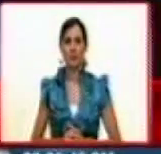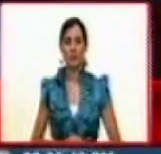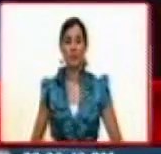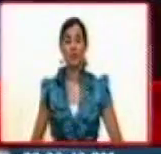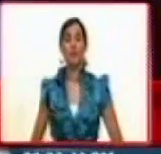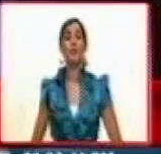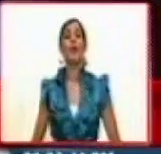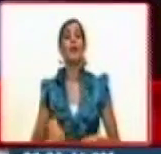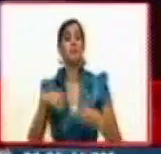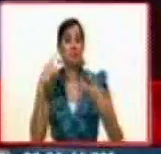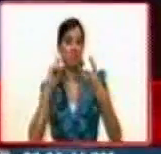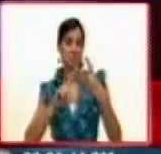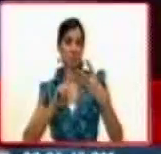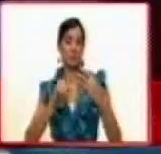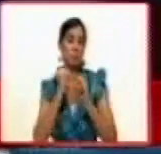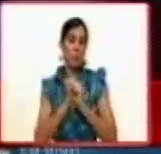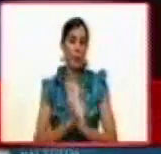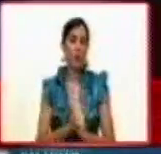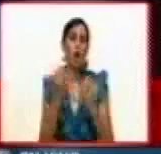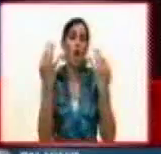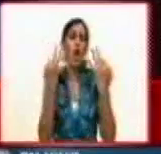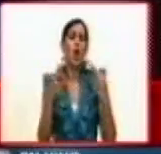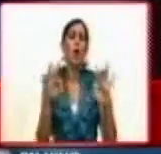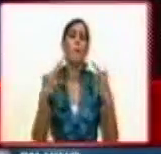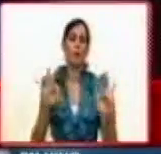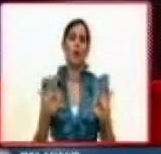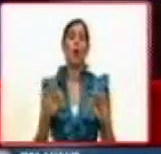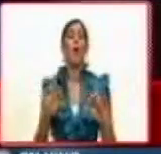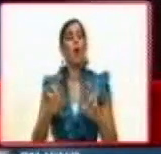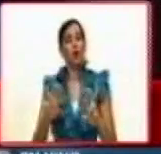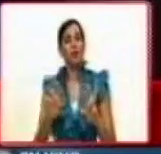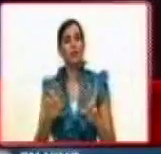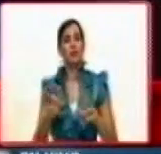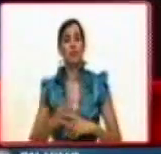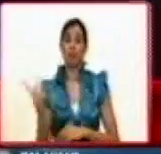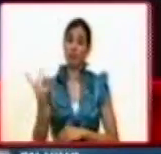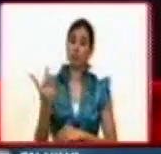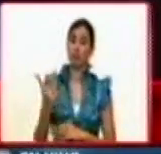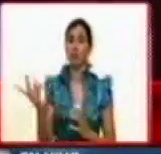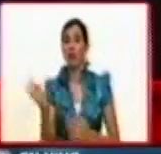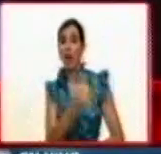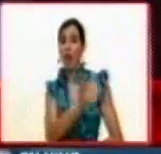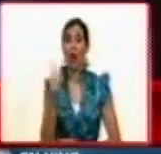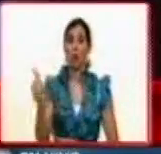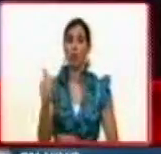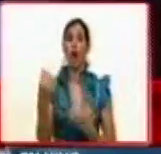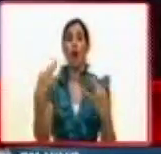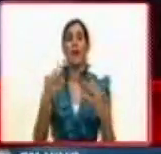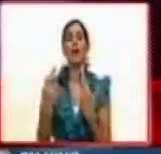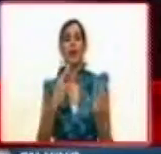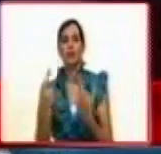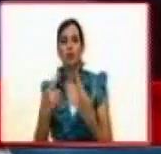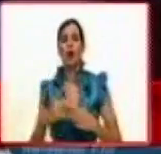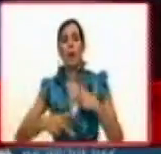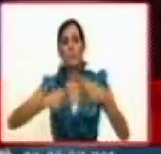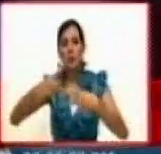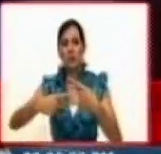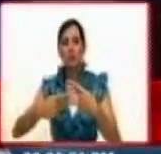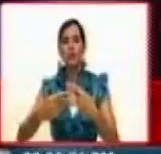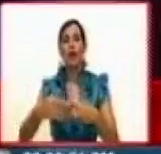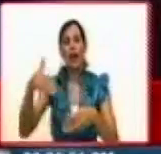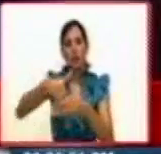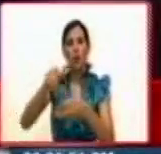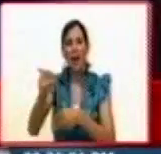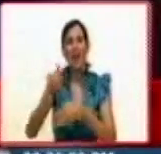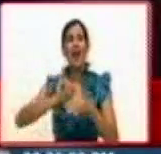Y luego esperamos normalizar plenamente los vínculos entre ellos. El proceso electoral que se inicia en Haití para